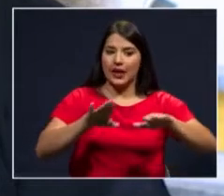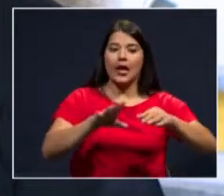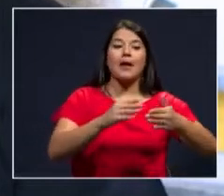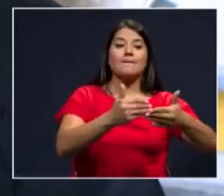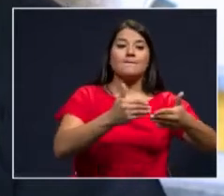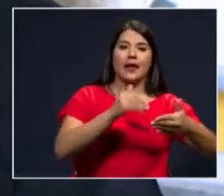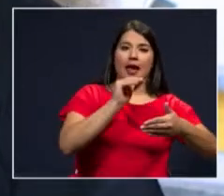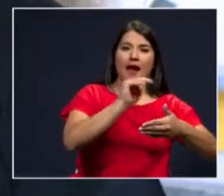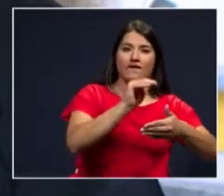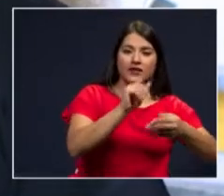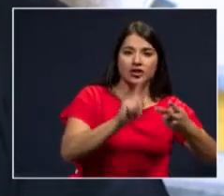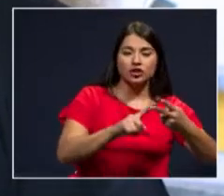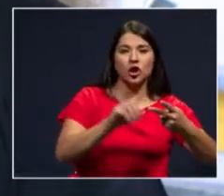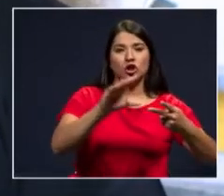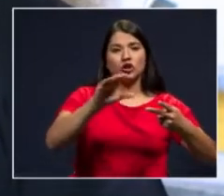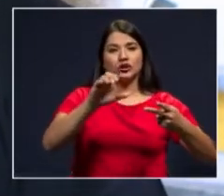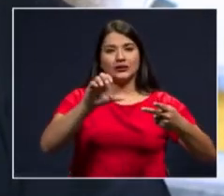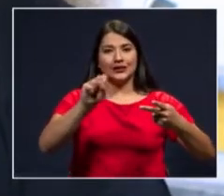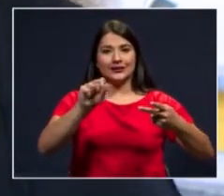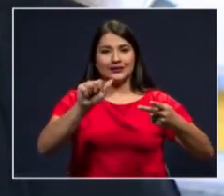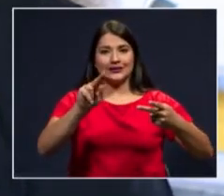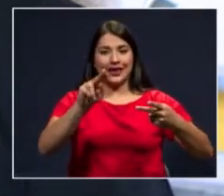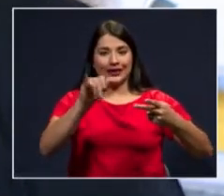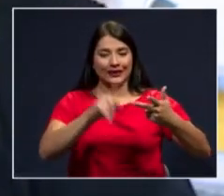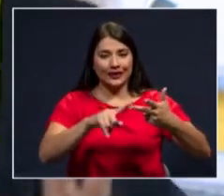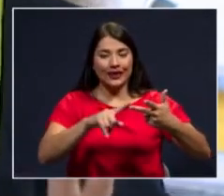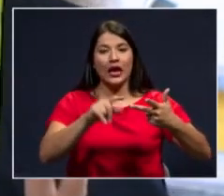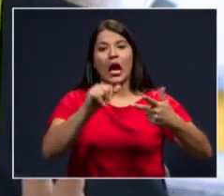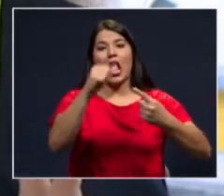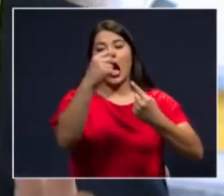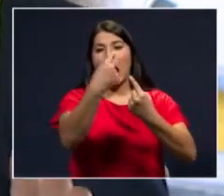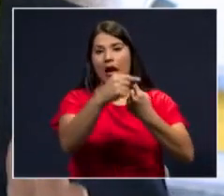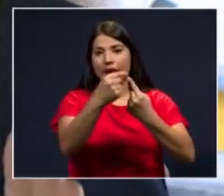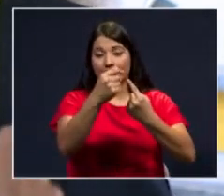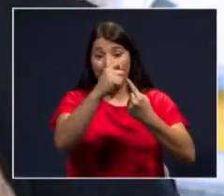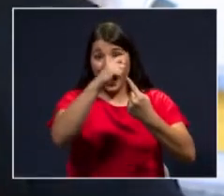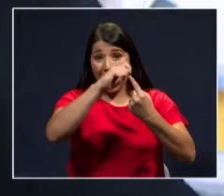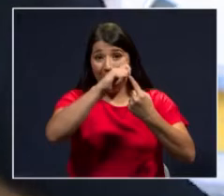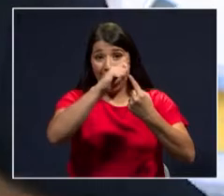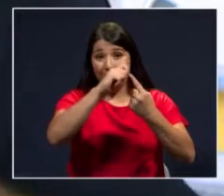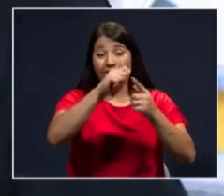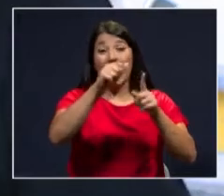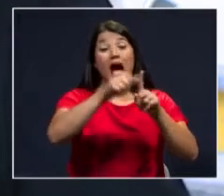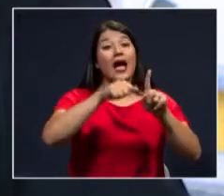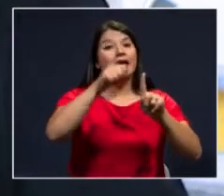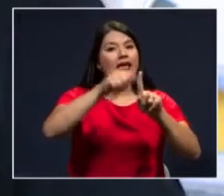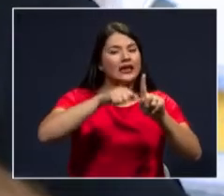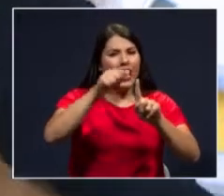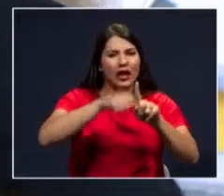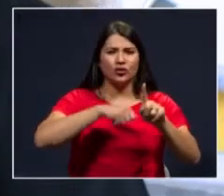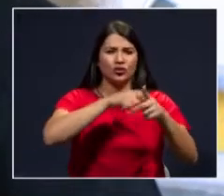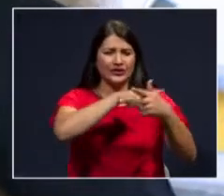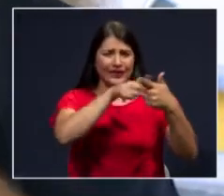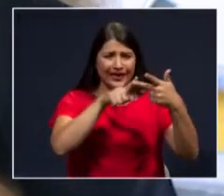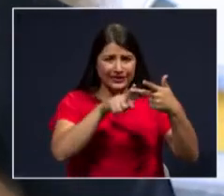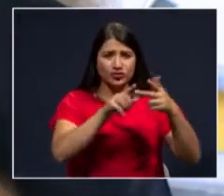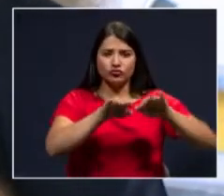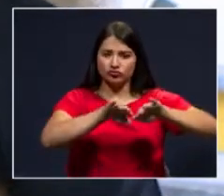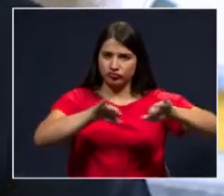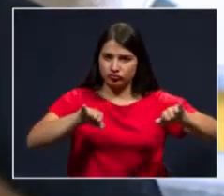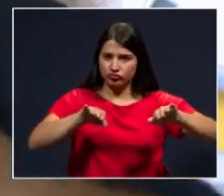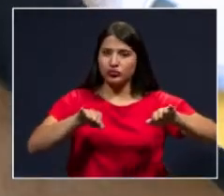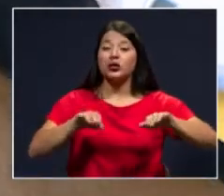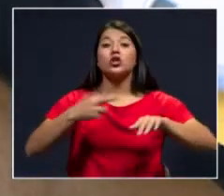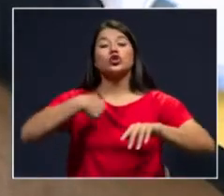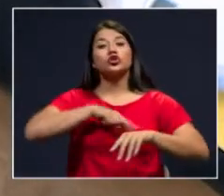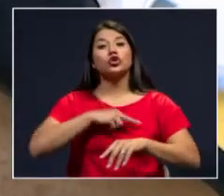las vacaciones, adicional al aguinaldo. Es la forma de cómo le ponemos paz a este proceso. Si no hay negociación, nosotros tenemos claridad como trabajadores